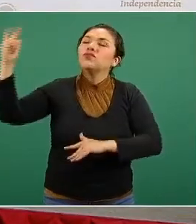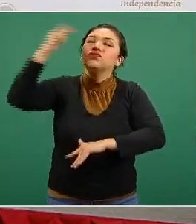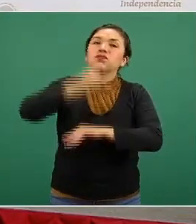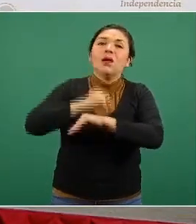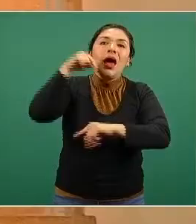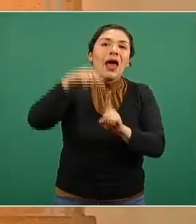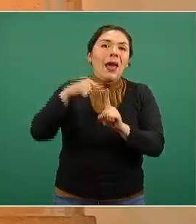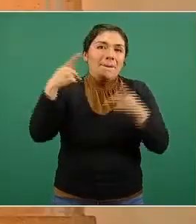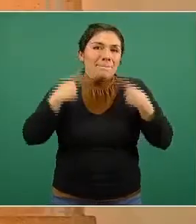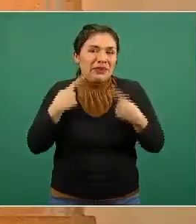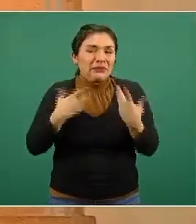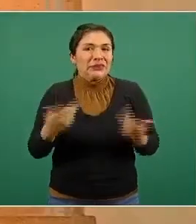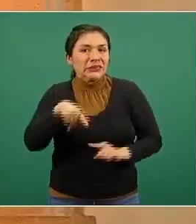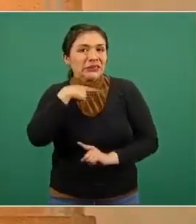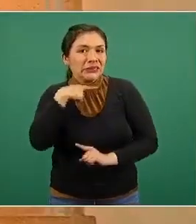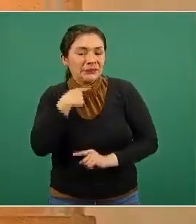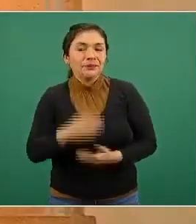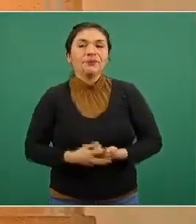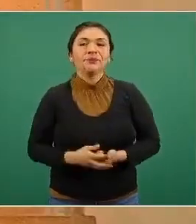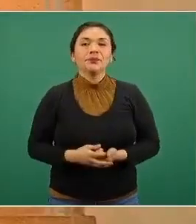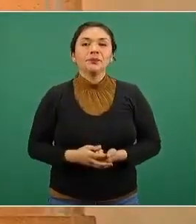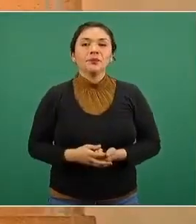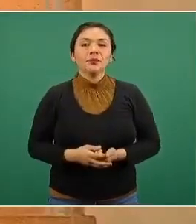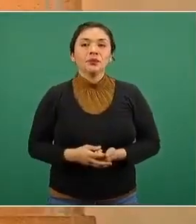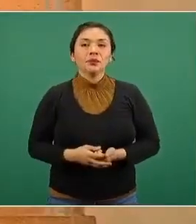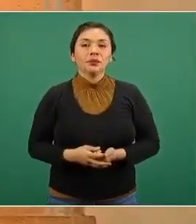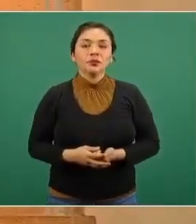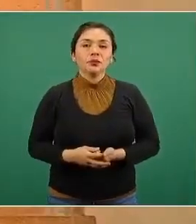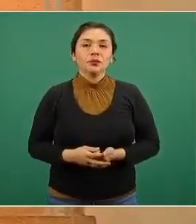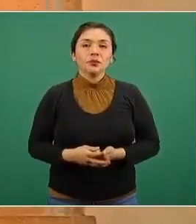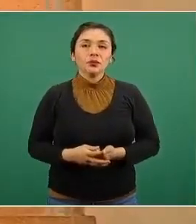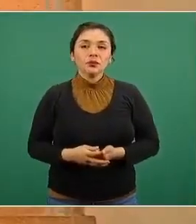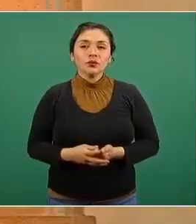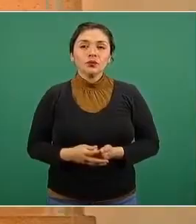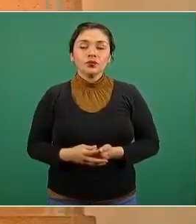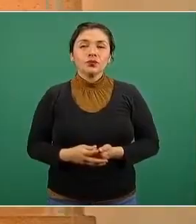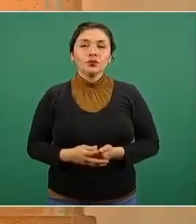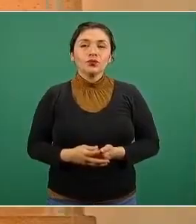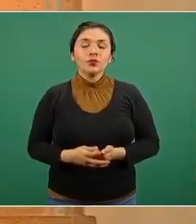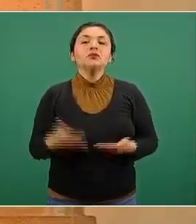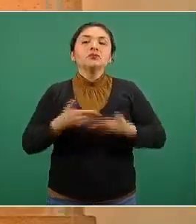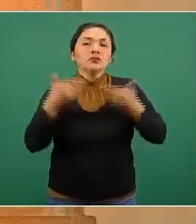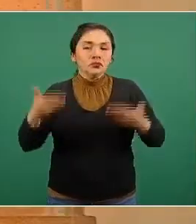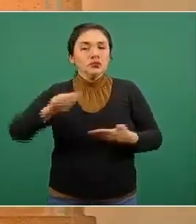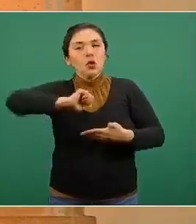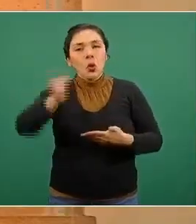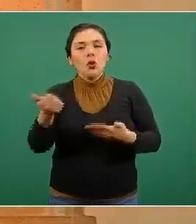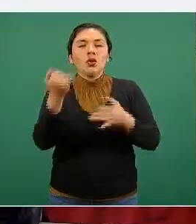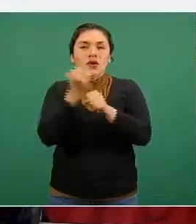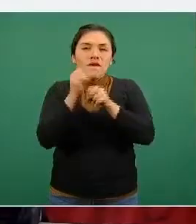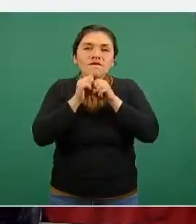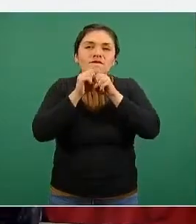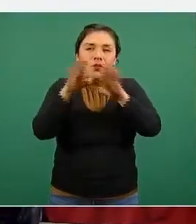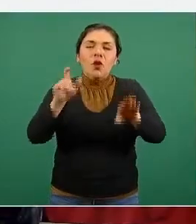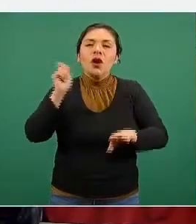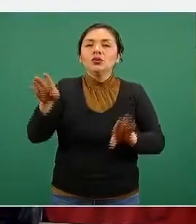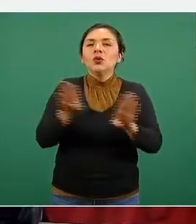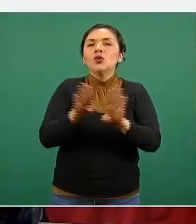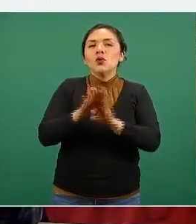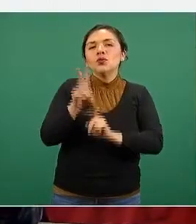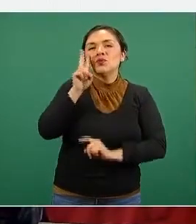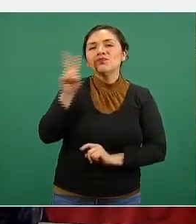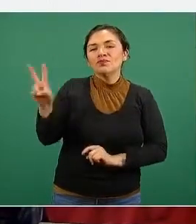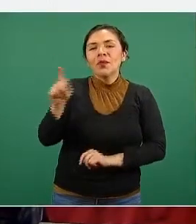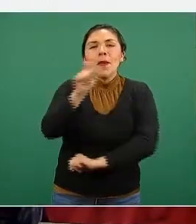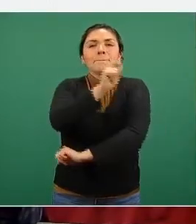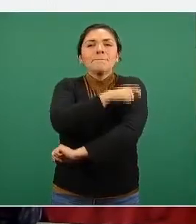persona. Bien, vamos a pasar al último grupo de información, que es precisamente la actualización de